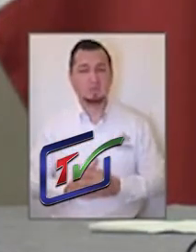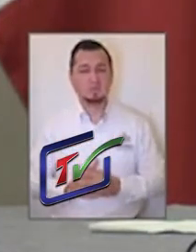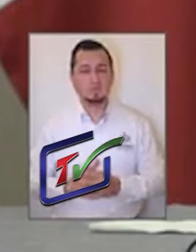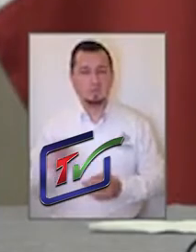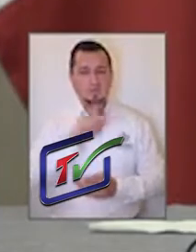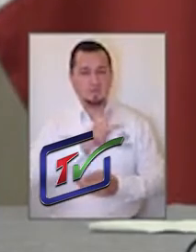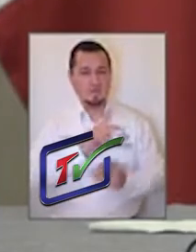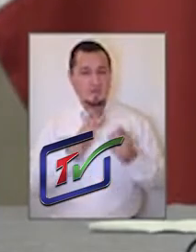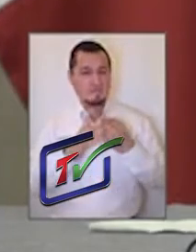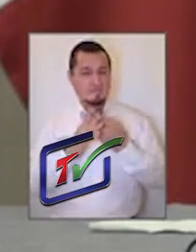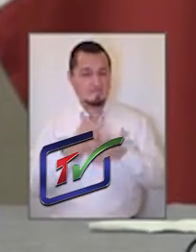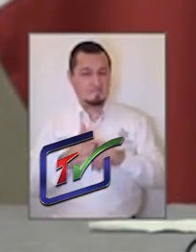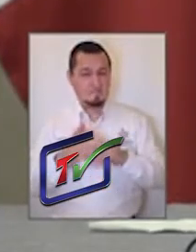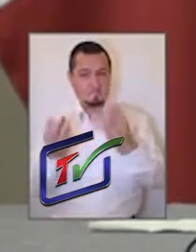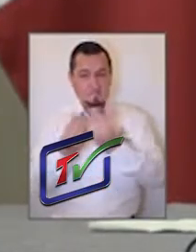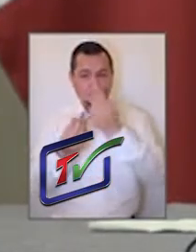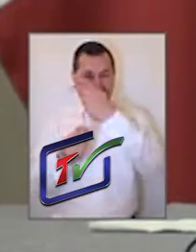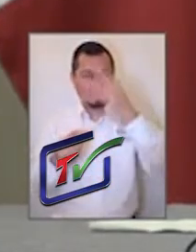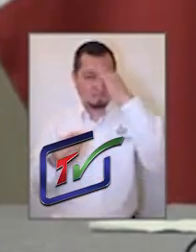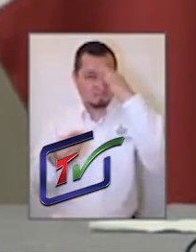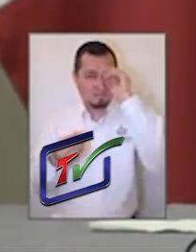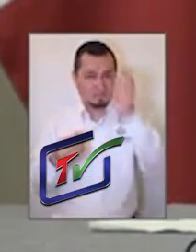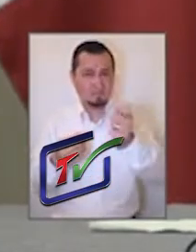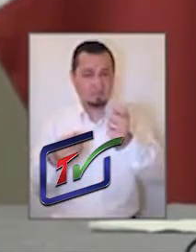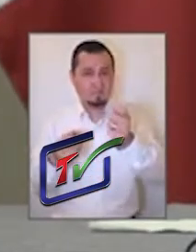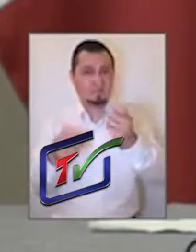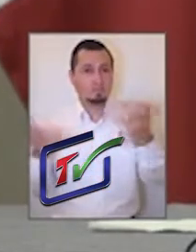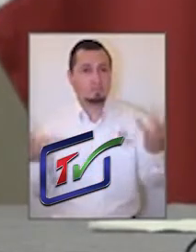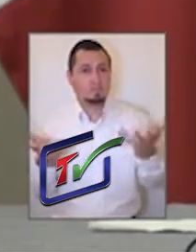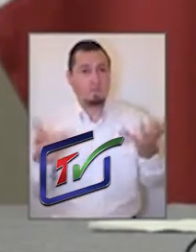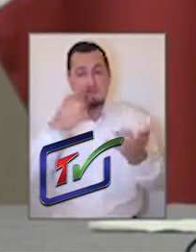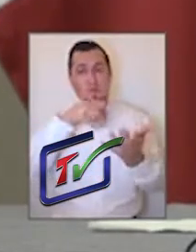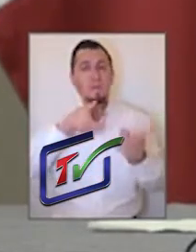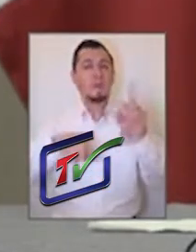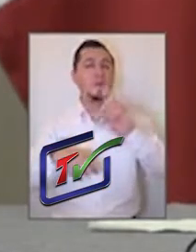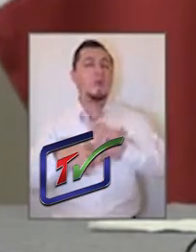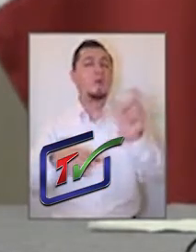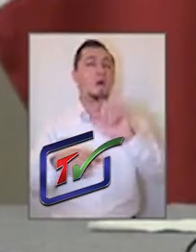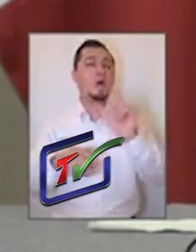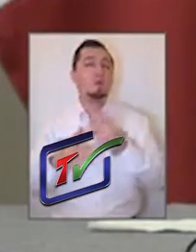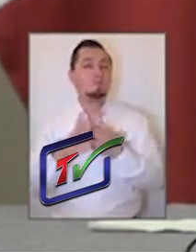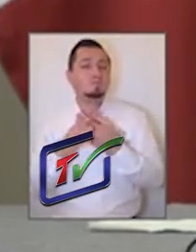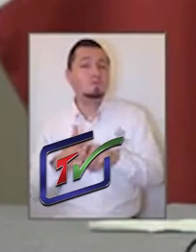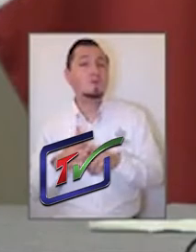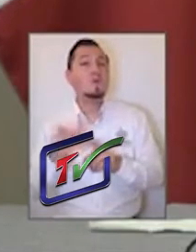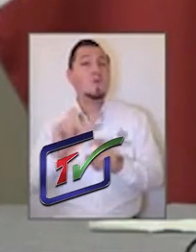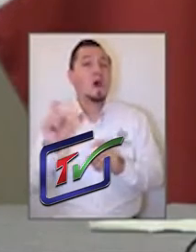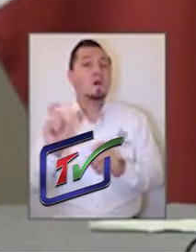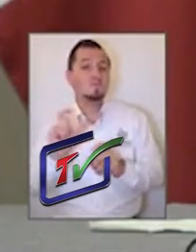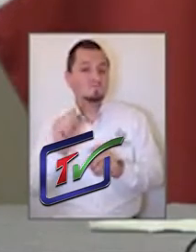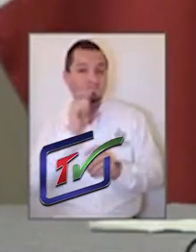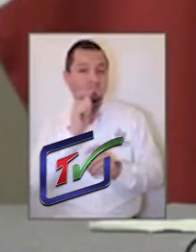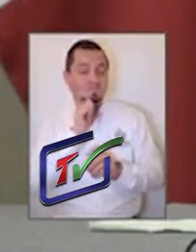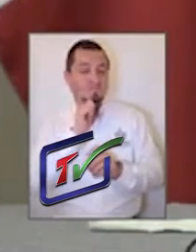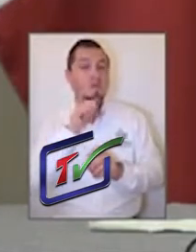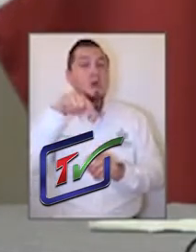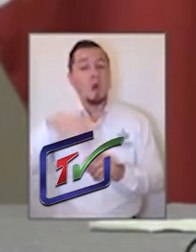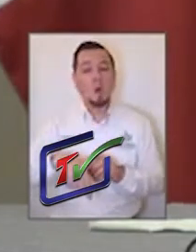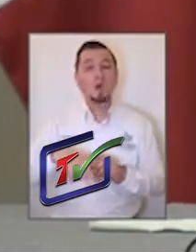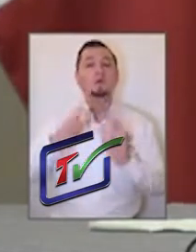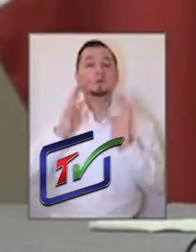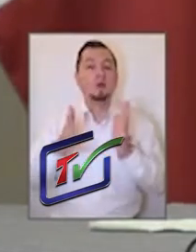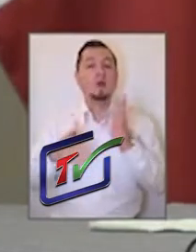Jalisco al inicio de la emergencia sanitaria, que, como ustedes recordarán, dijimos cuándo iniciaba, pero no sabíamos cuándo iba a